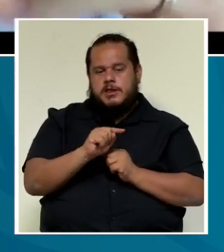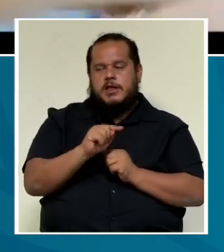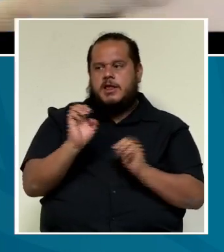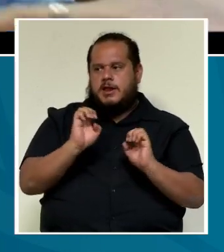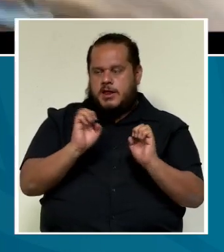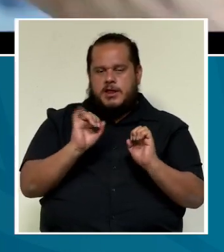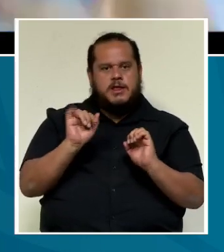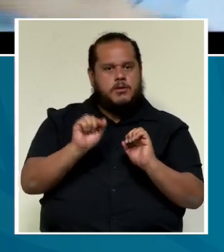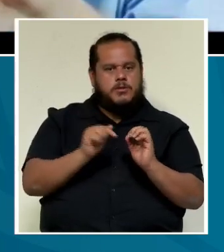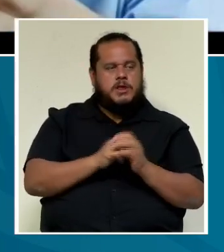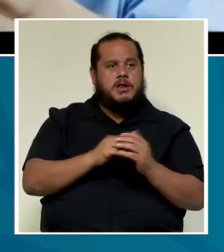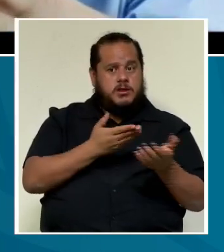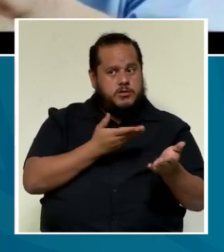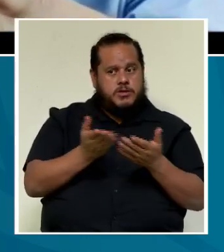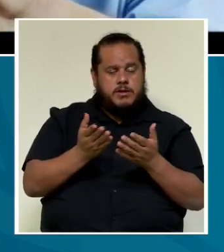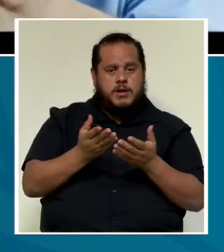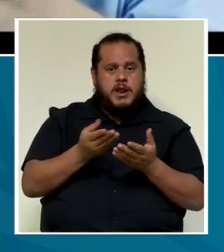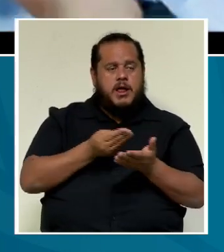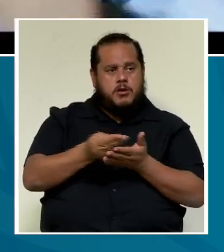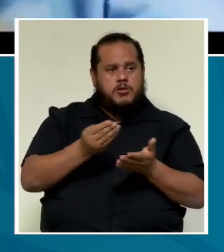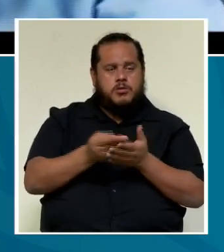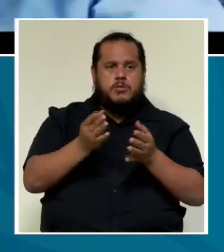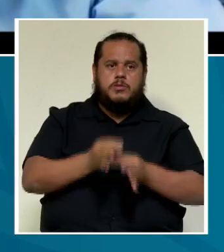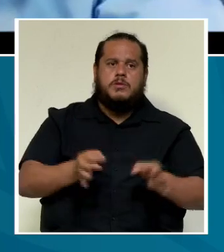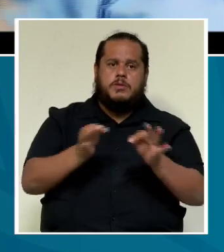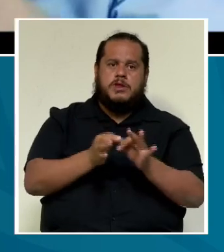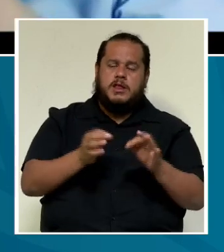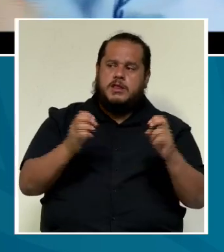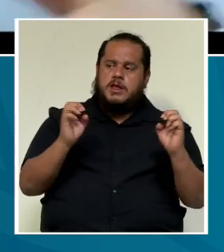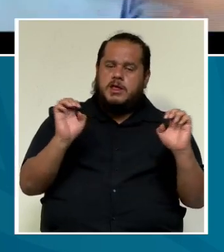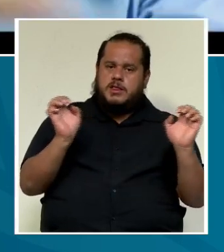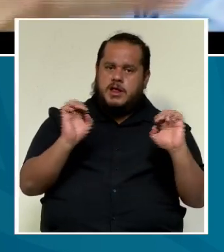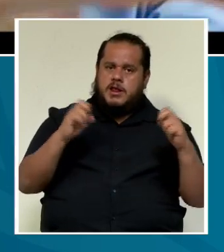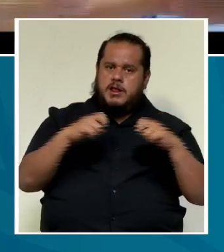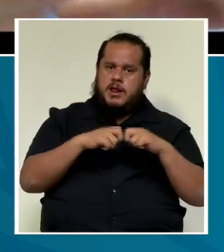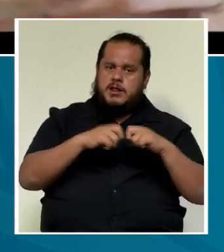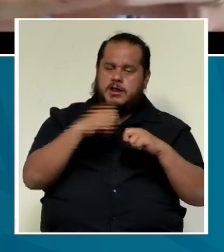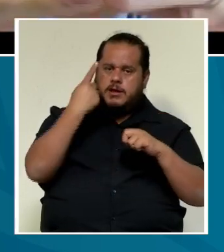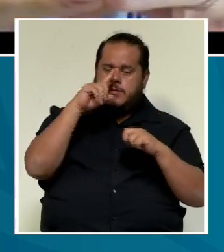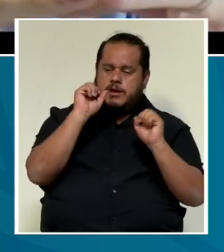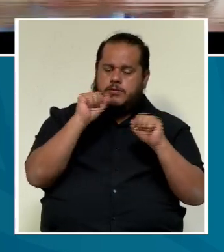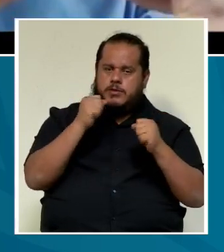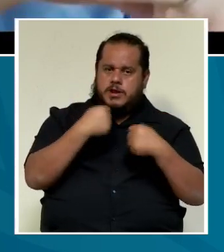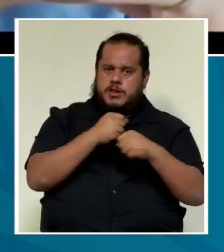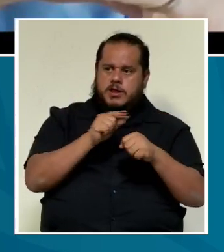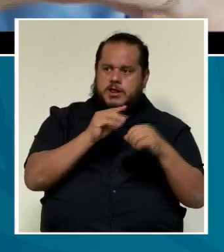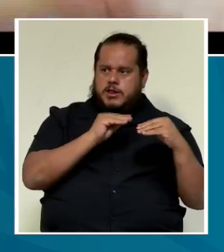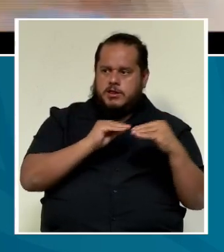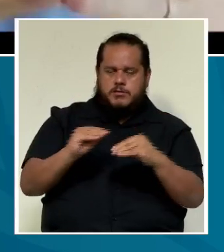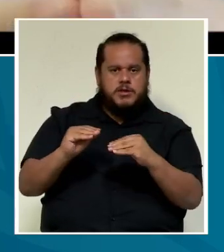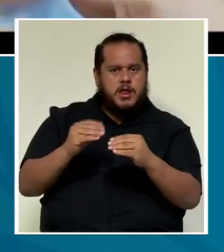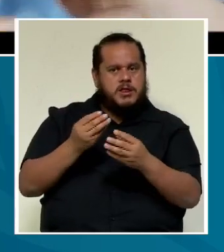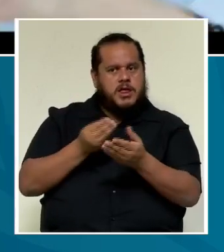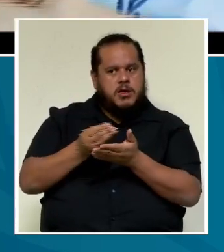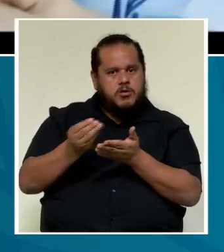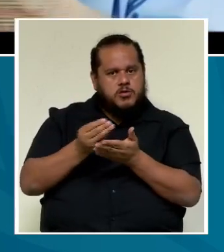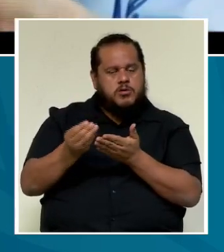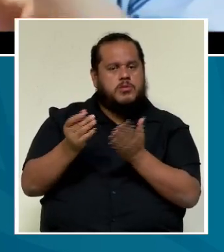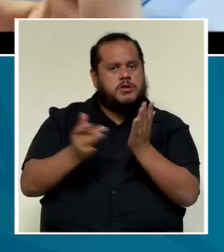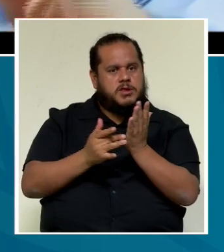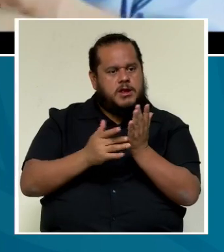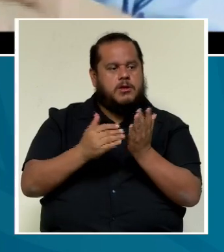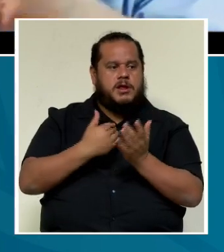Y eventualmente nos va a llevar a consumos muy importantes de energía eléctrica para poder hacer ese desplazamiento de consumos térmicos que tenemos hoy por hoy